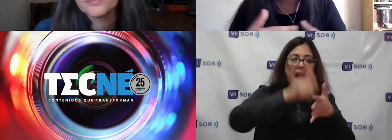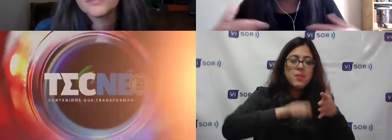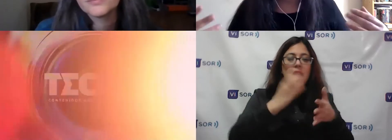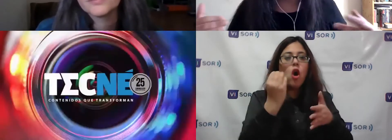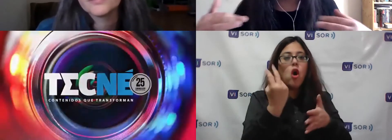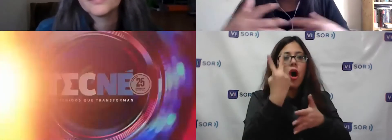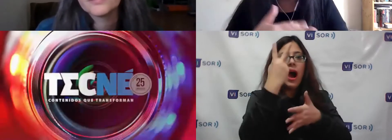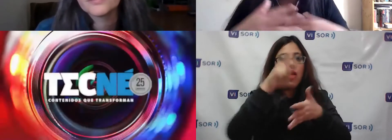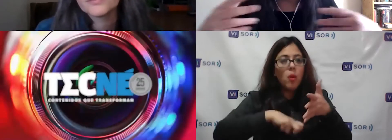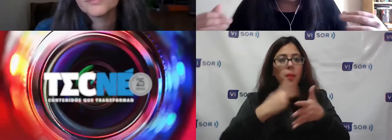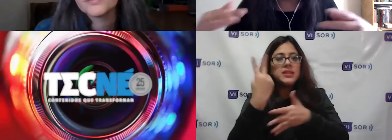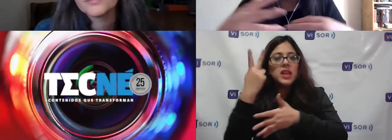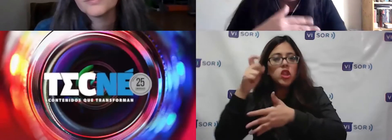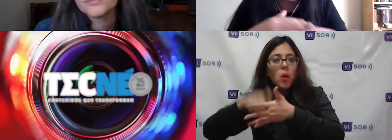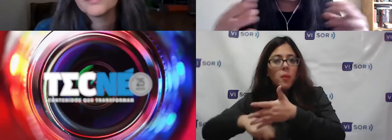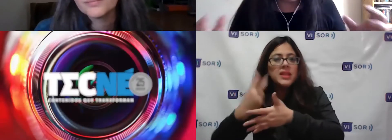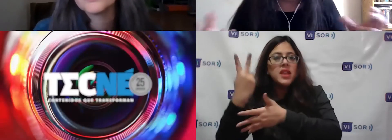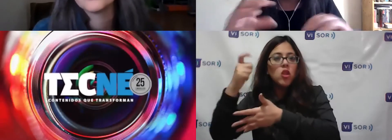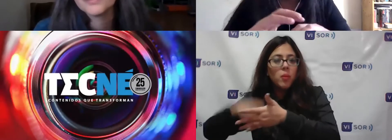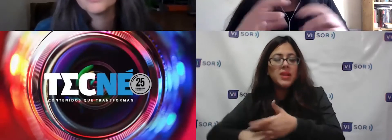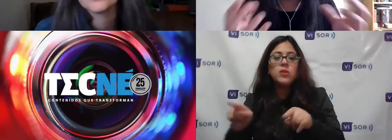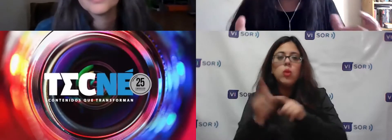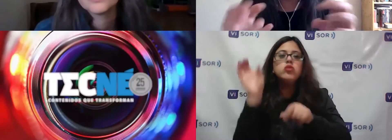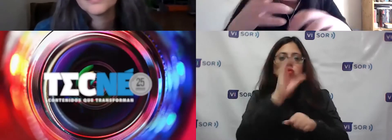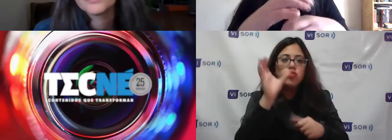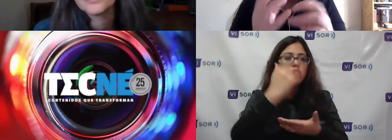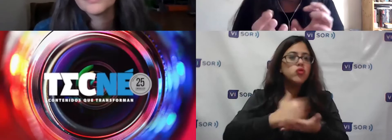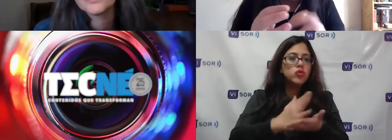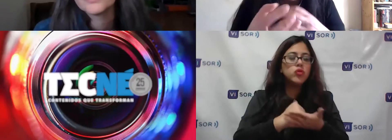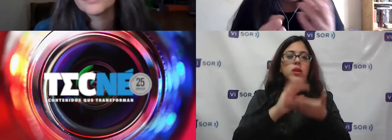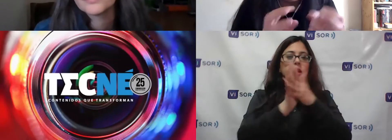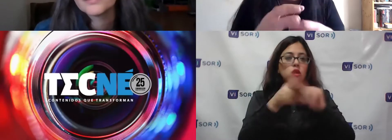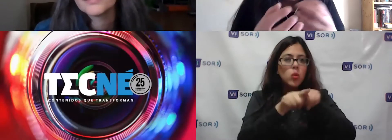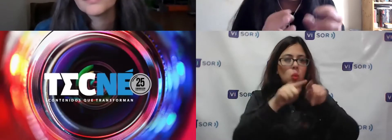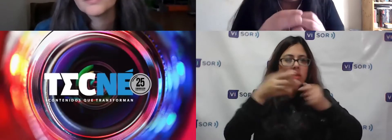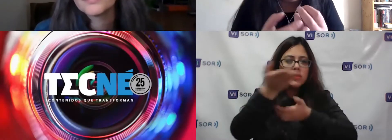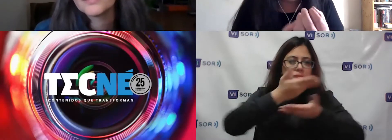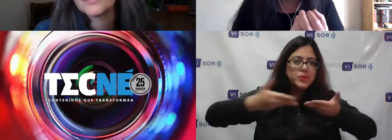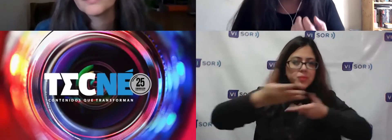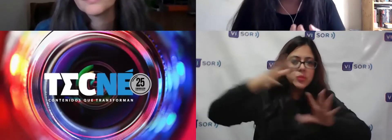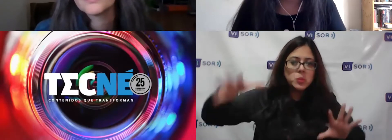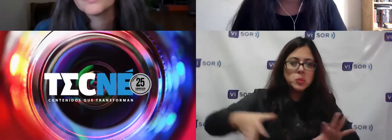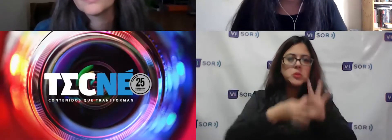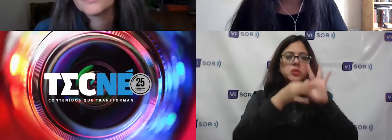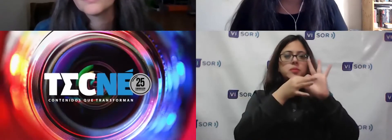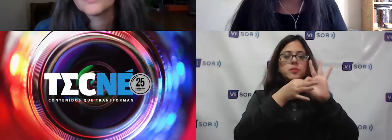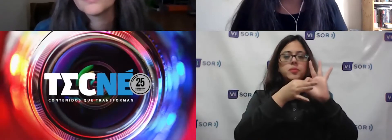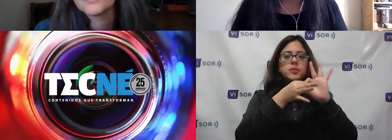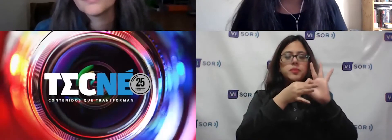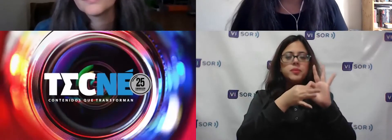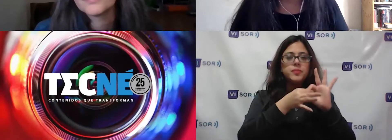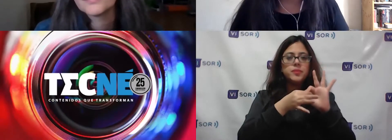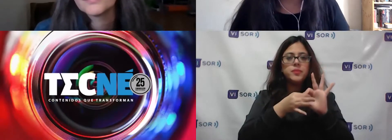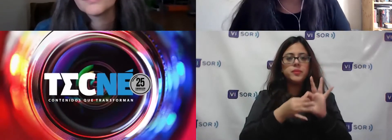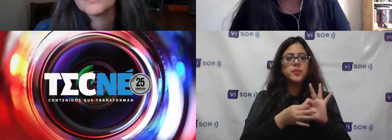alguna manera he ido buscando estrategias en que todo se retroalimenta por así decirlo no y